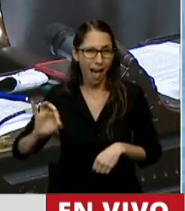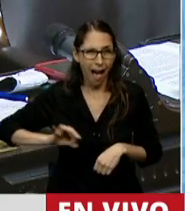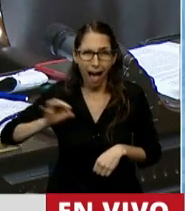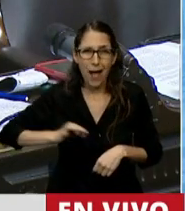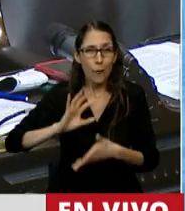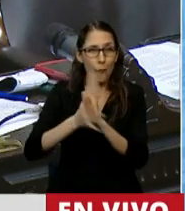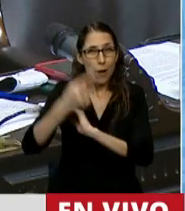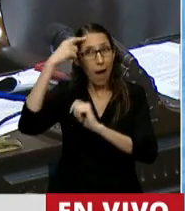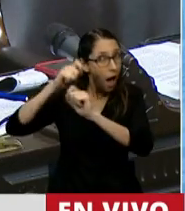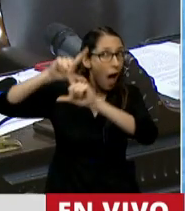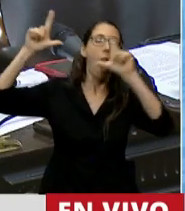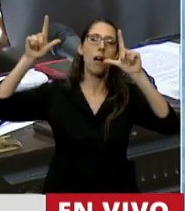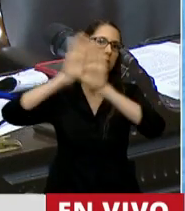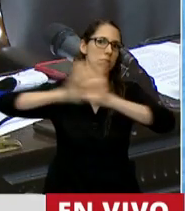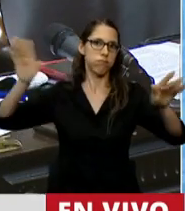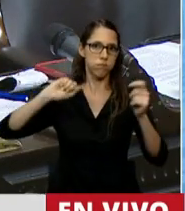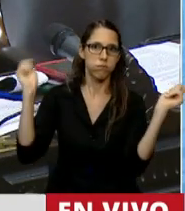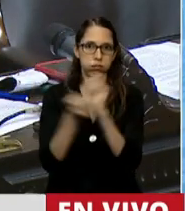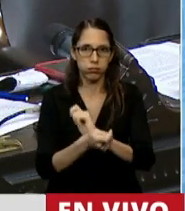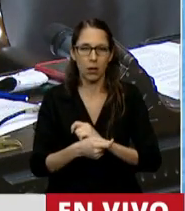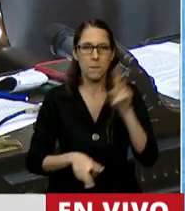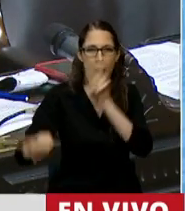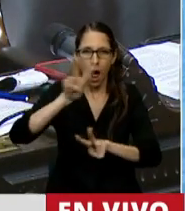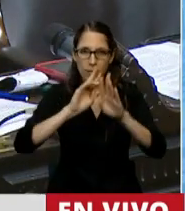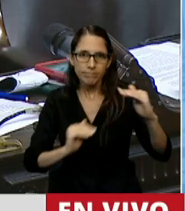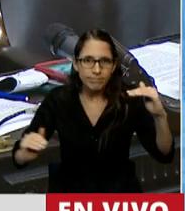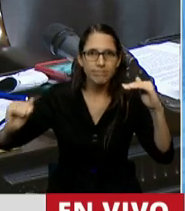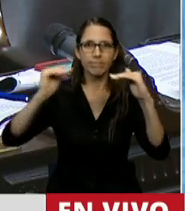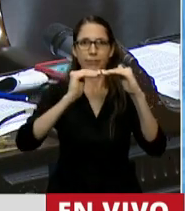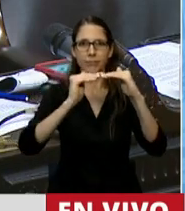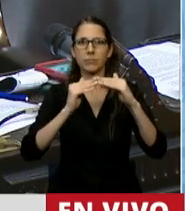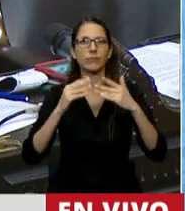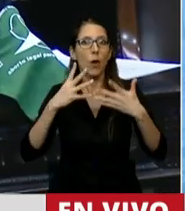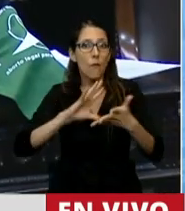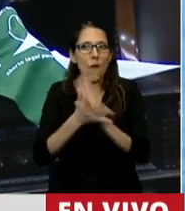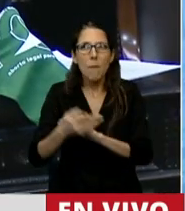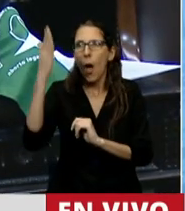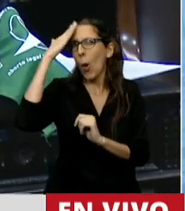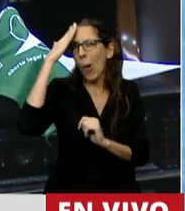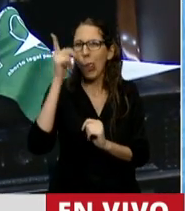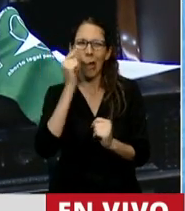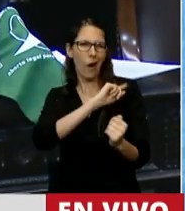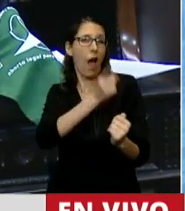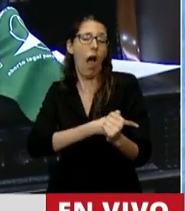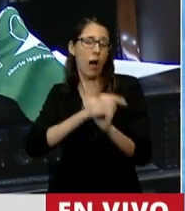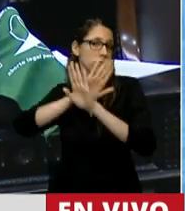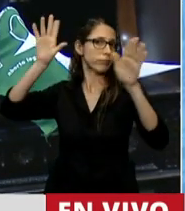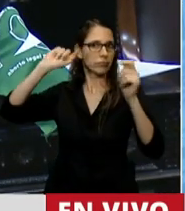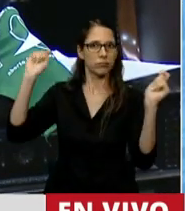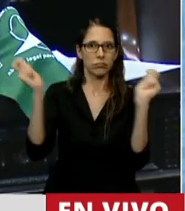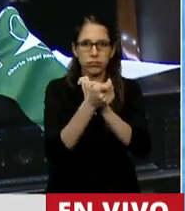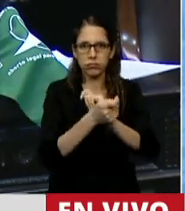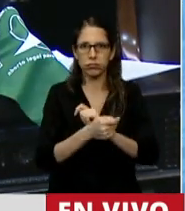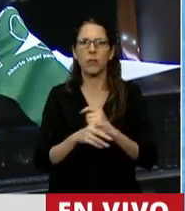generar cultura, generar condiciones de equidad, modificar nuestra cultura patriarcal, dejar atrás